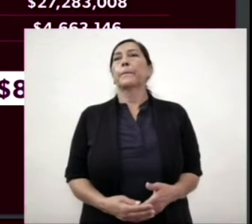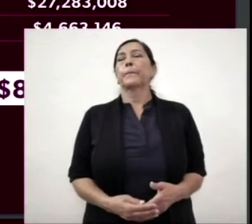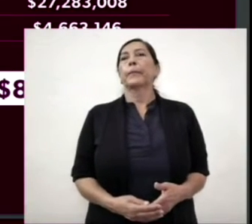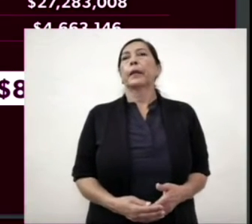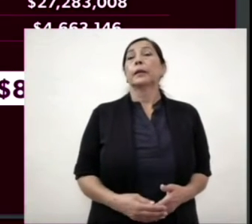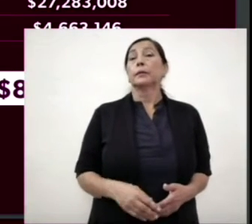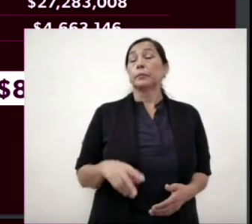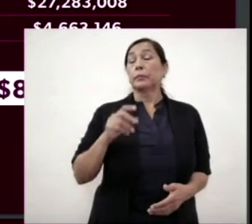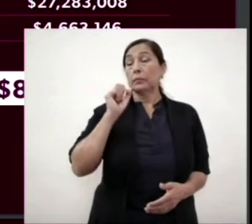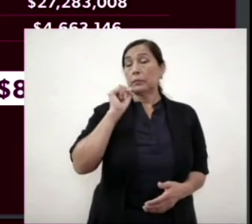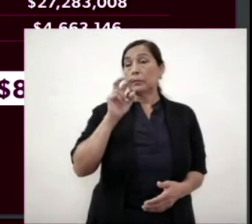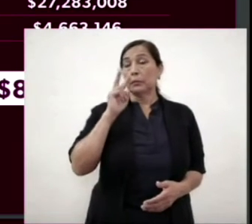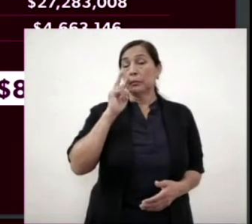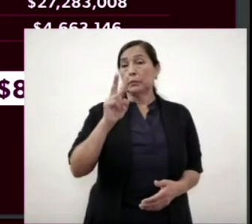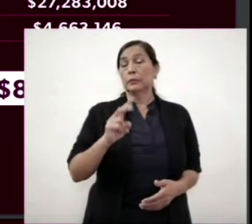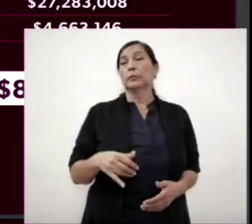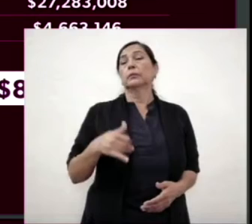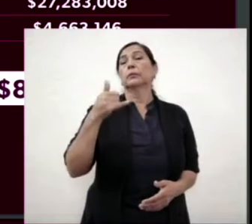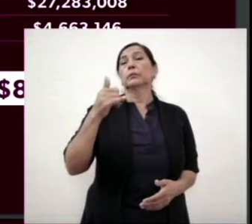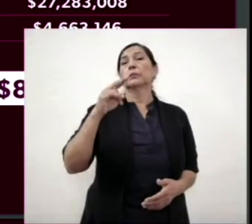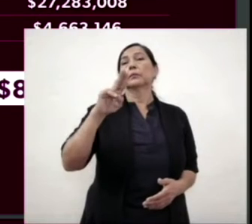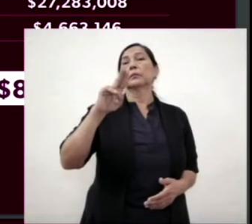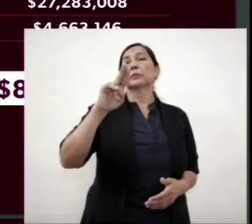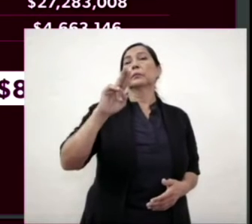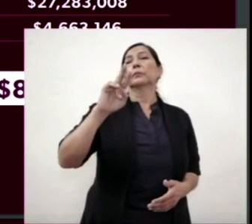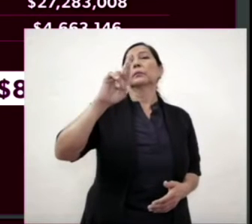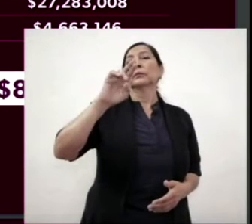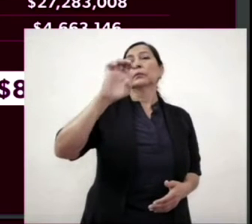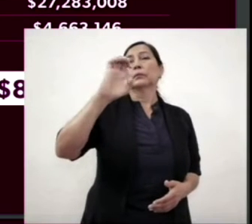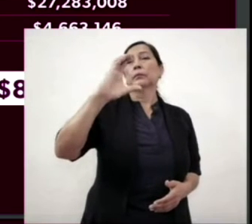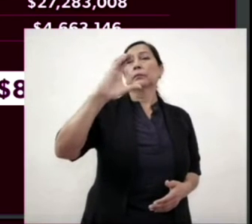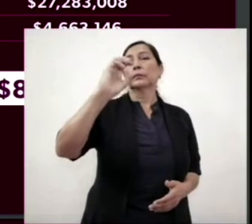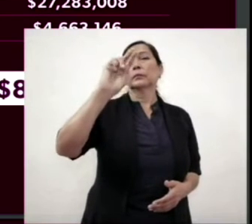27,283,008, Yurécuaro, una aportación total de